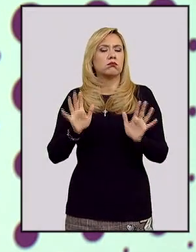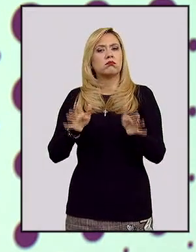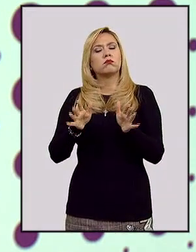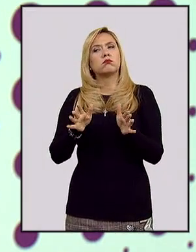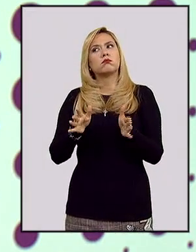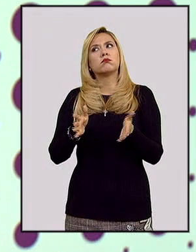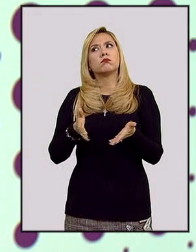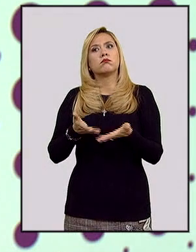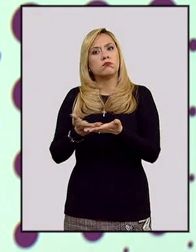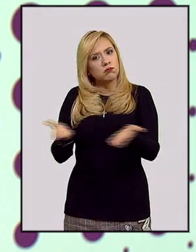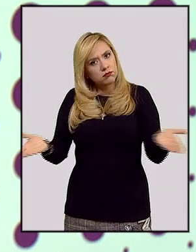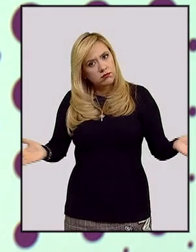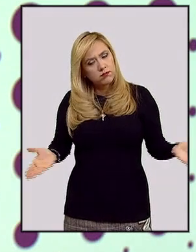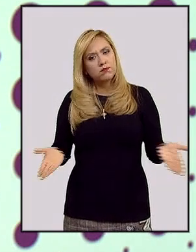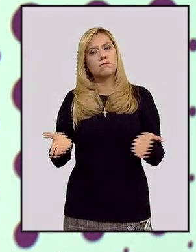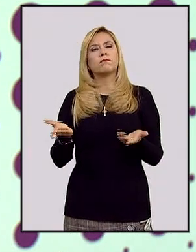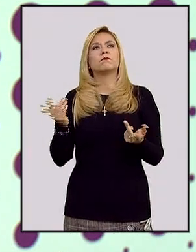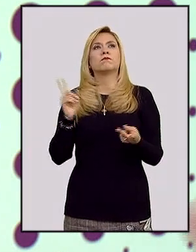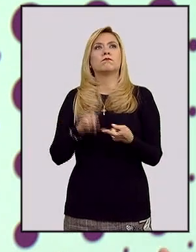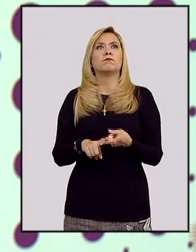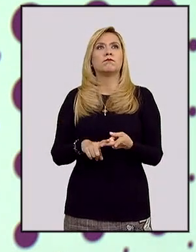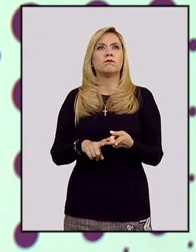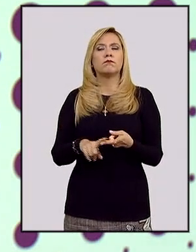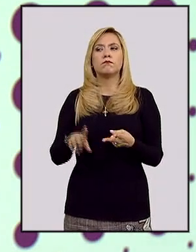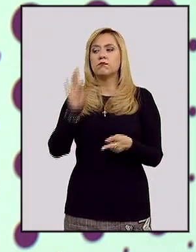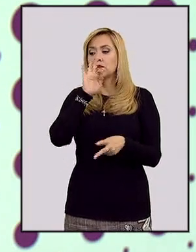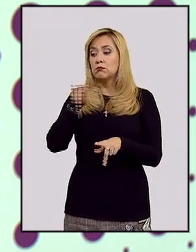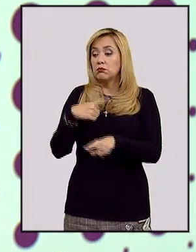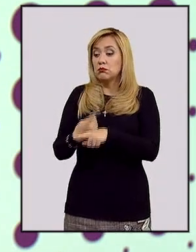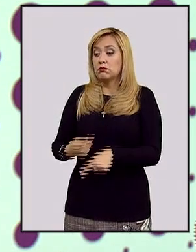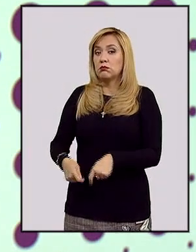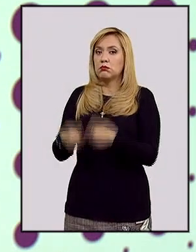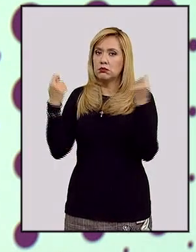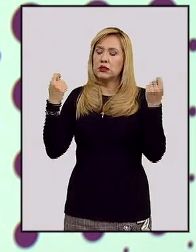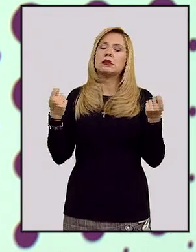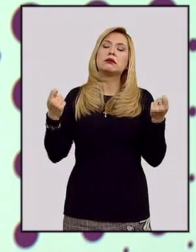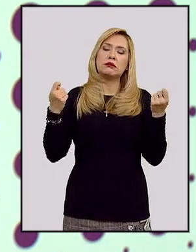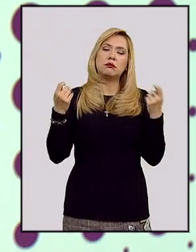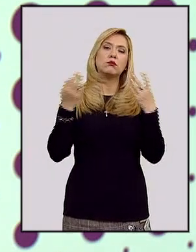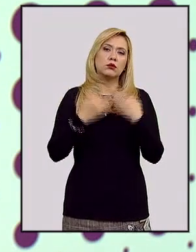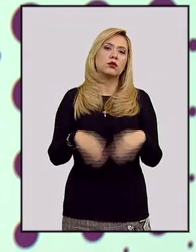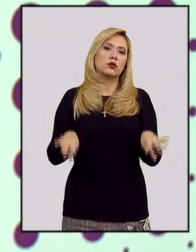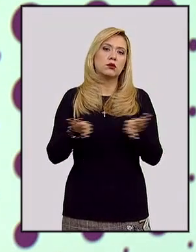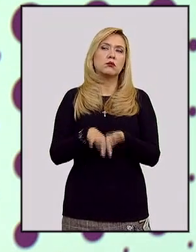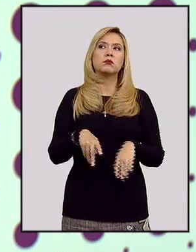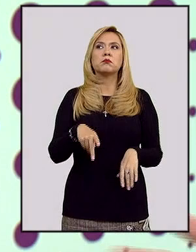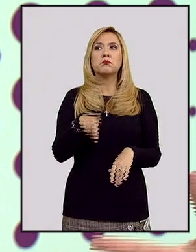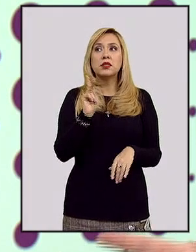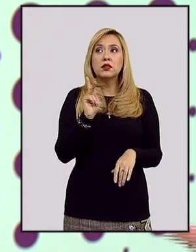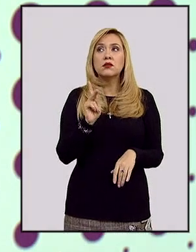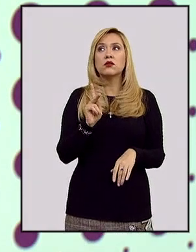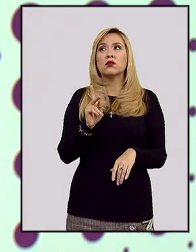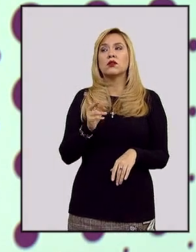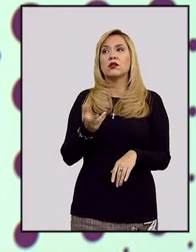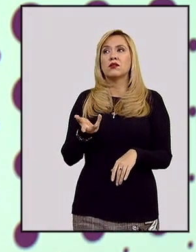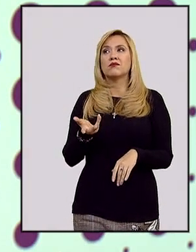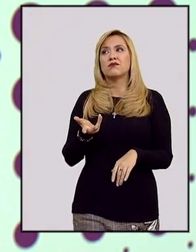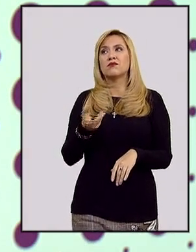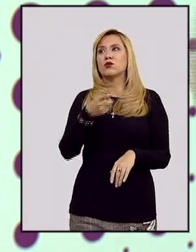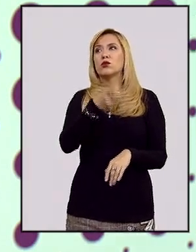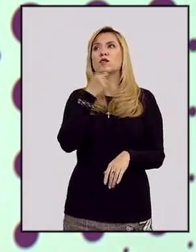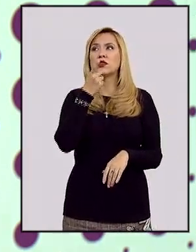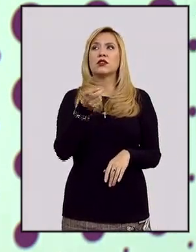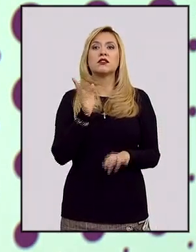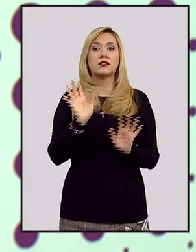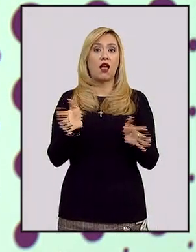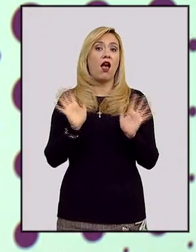menos, el acceso en temas de causal violación, que eso es muy importante. Sí. Pero como tal, así que digamos, ya